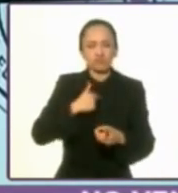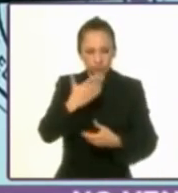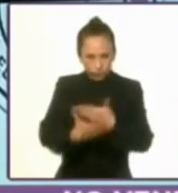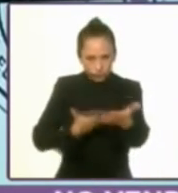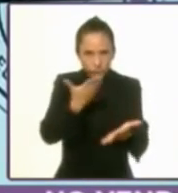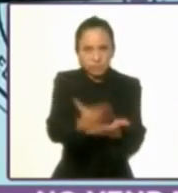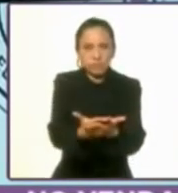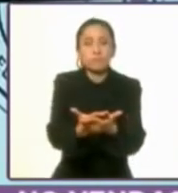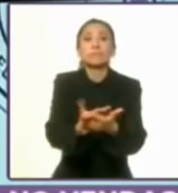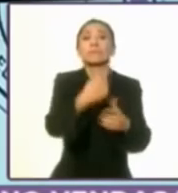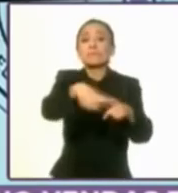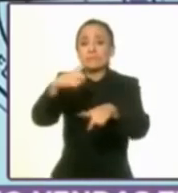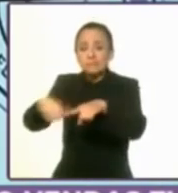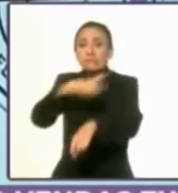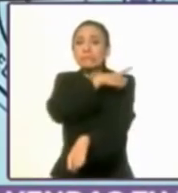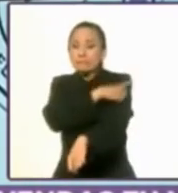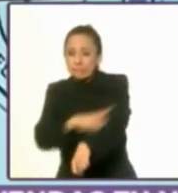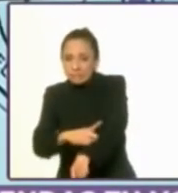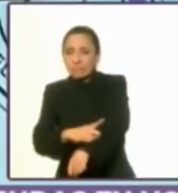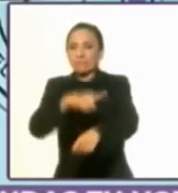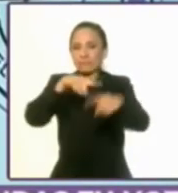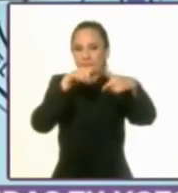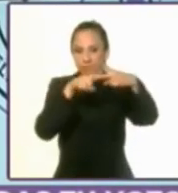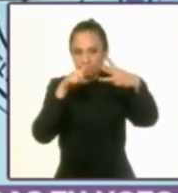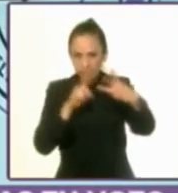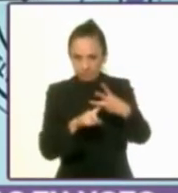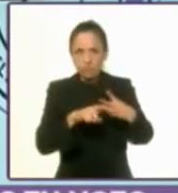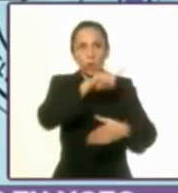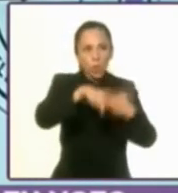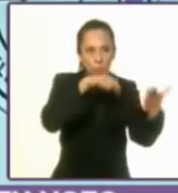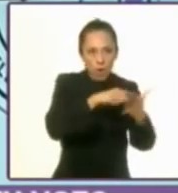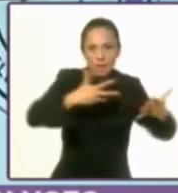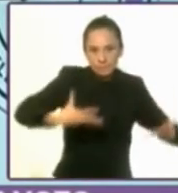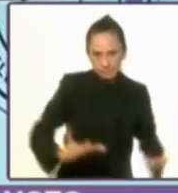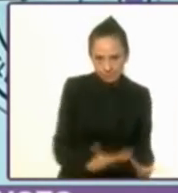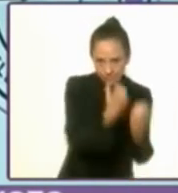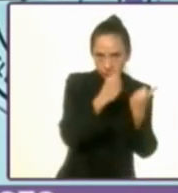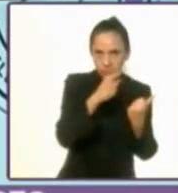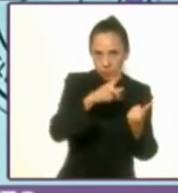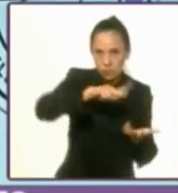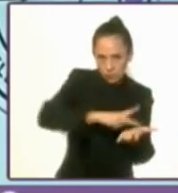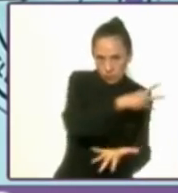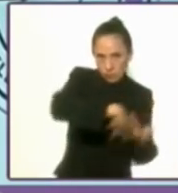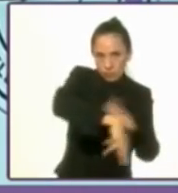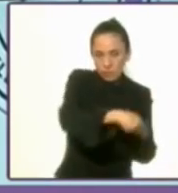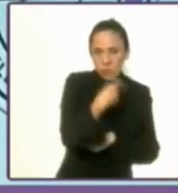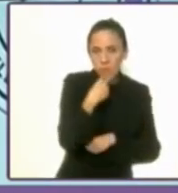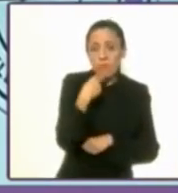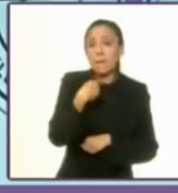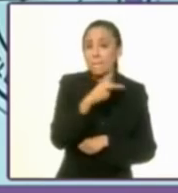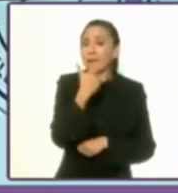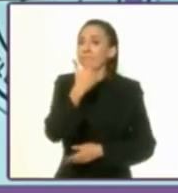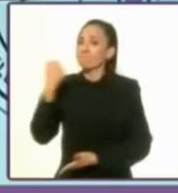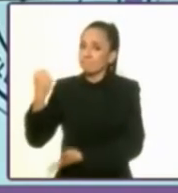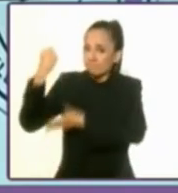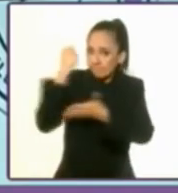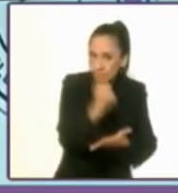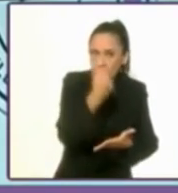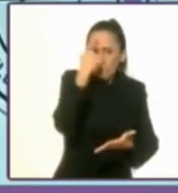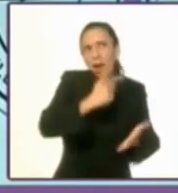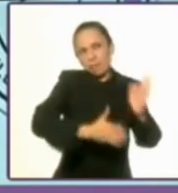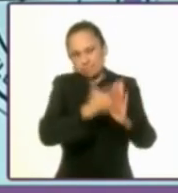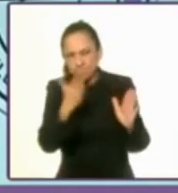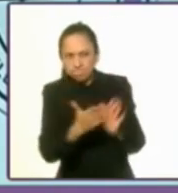de las delegaciones todas las instalaciones pero hay que invertirle mucho dinero a que estén bien las instalaciones